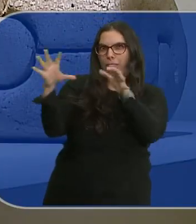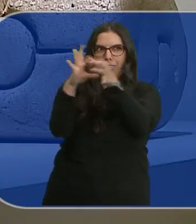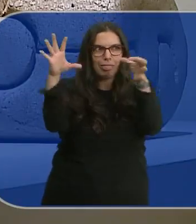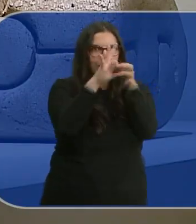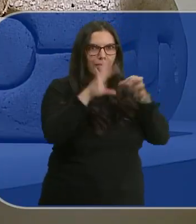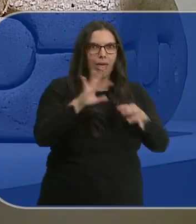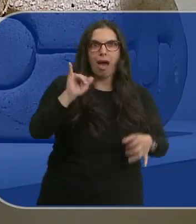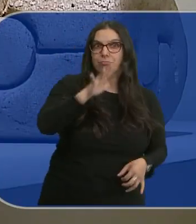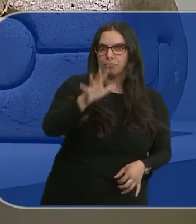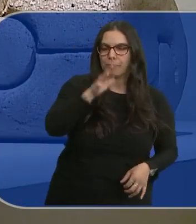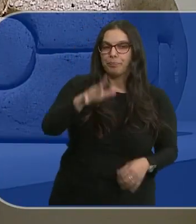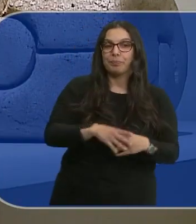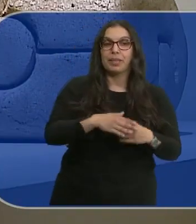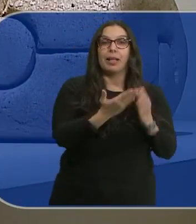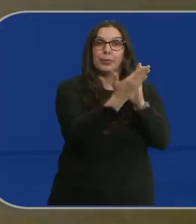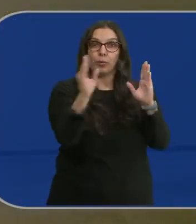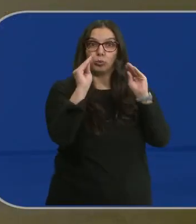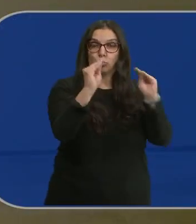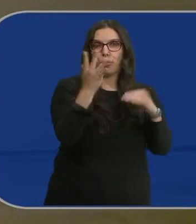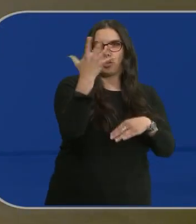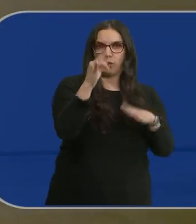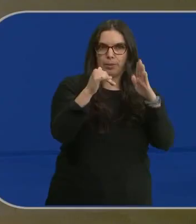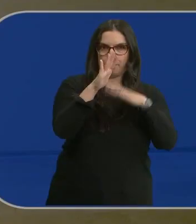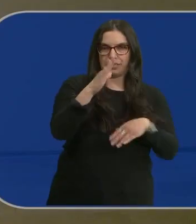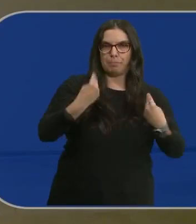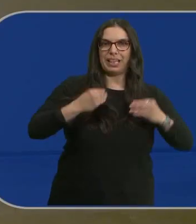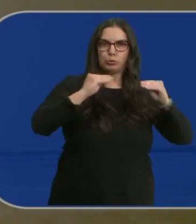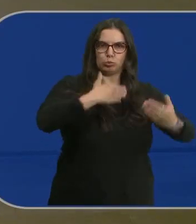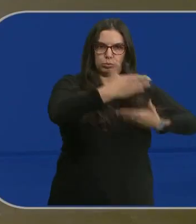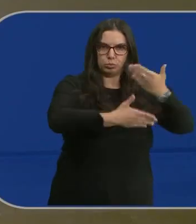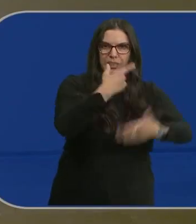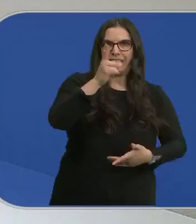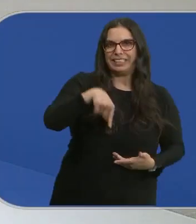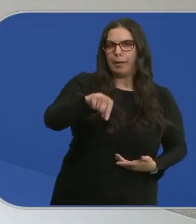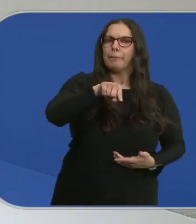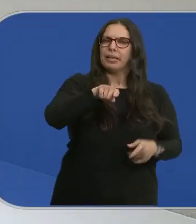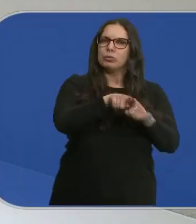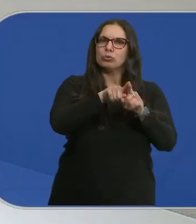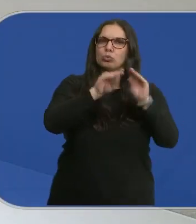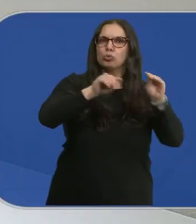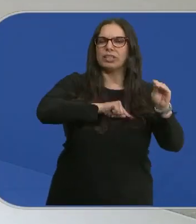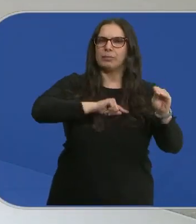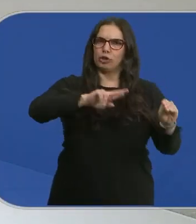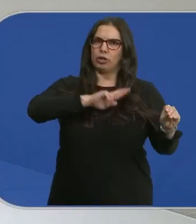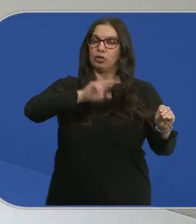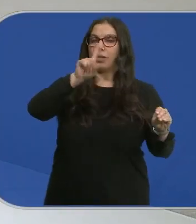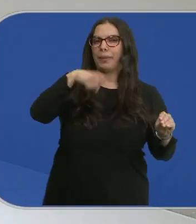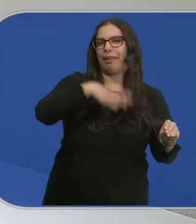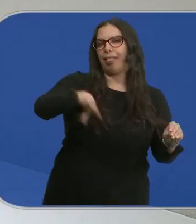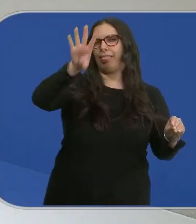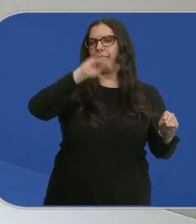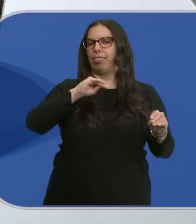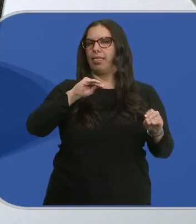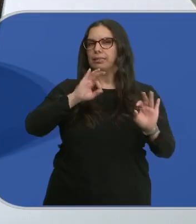Sus obras, más de 50, hablan de su vida como escultor, también de su inquietud religiosa y de su particular interpretación de